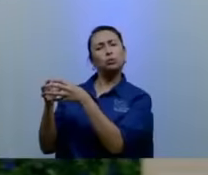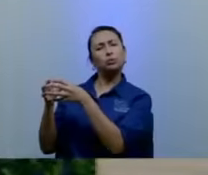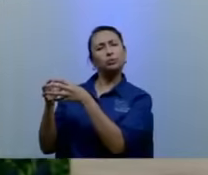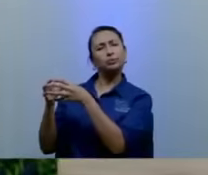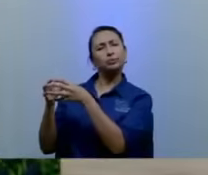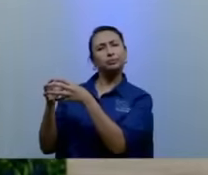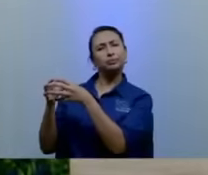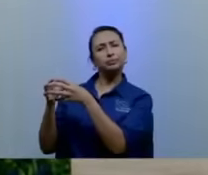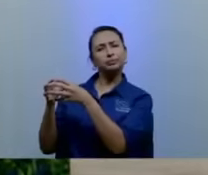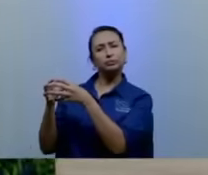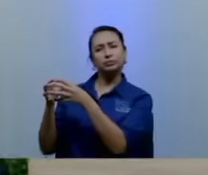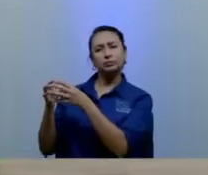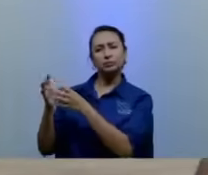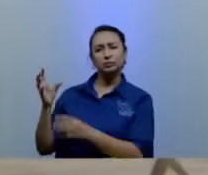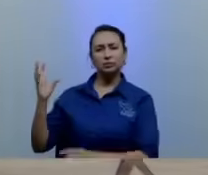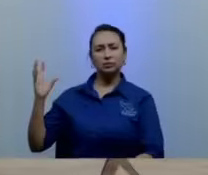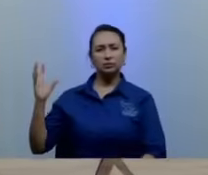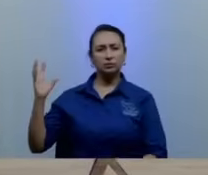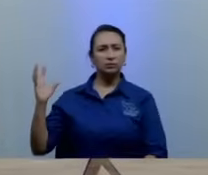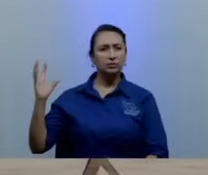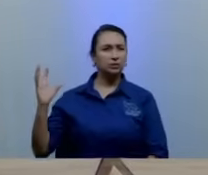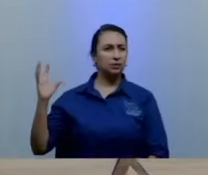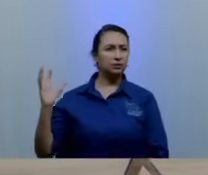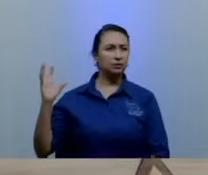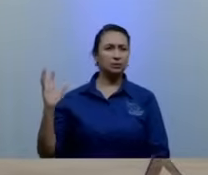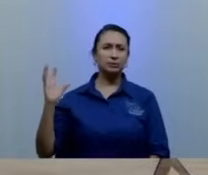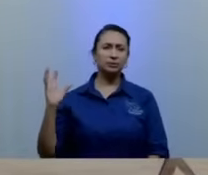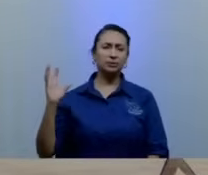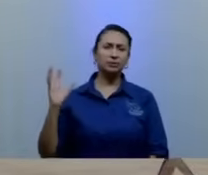como comandos espirituales.